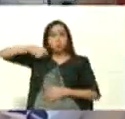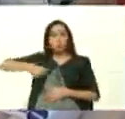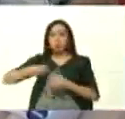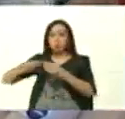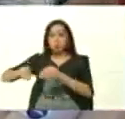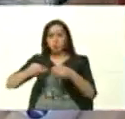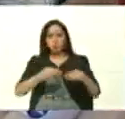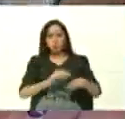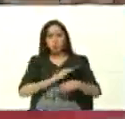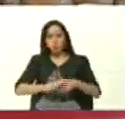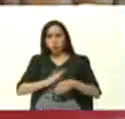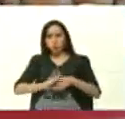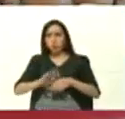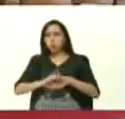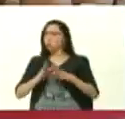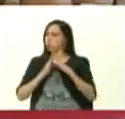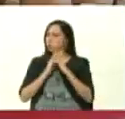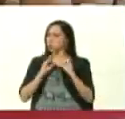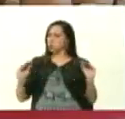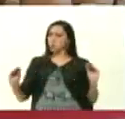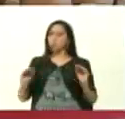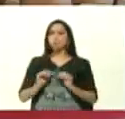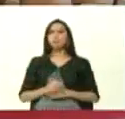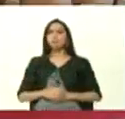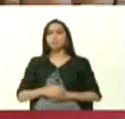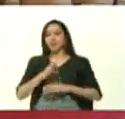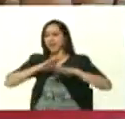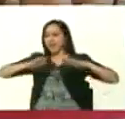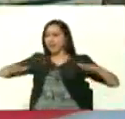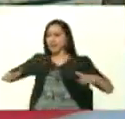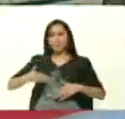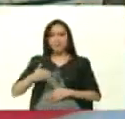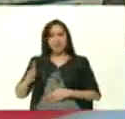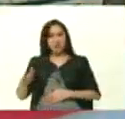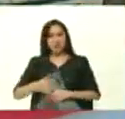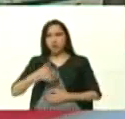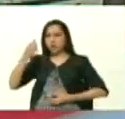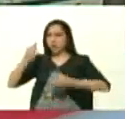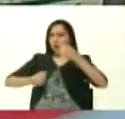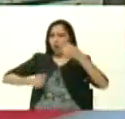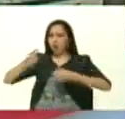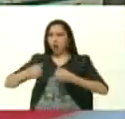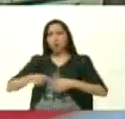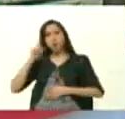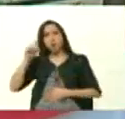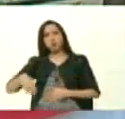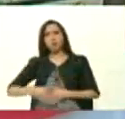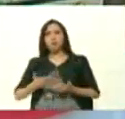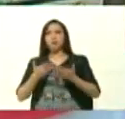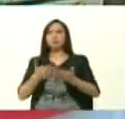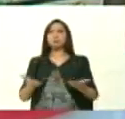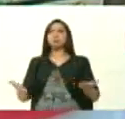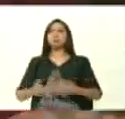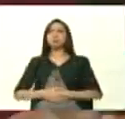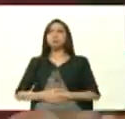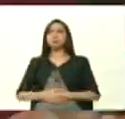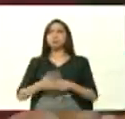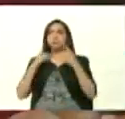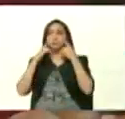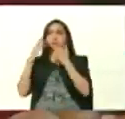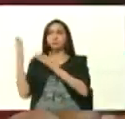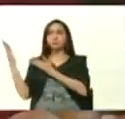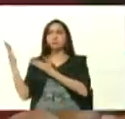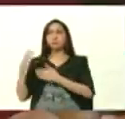huevos, mortadela, todos los productos del mar, lácteos, va a conseguir también, fíjense, todo lo que tiene que ver